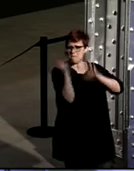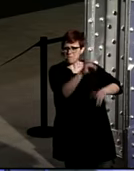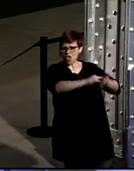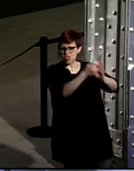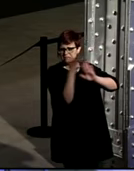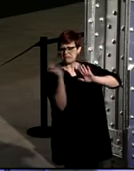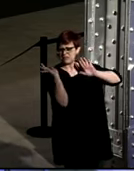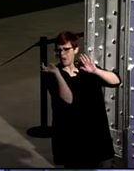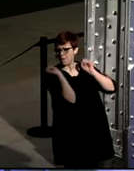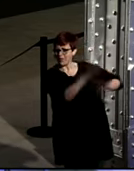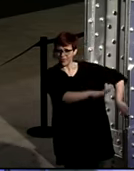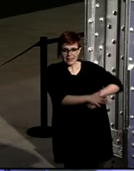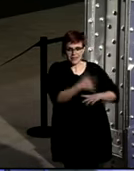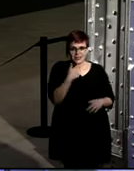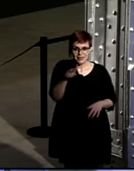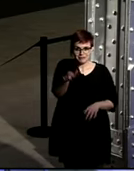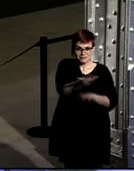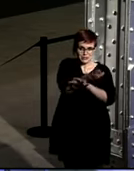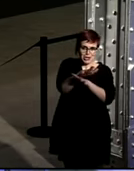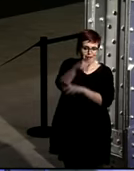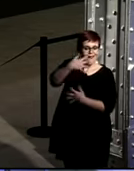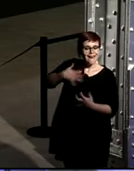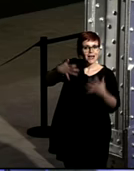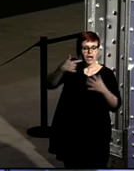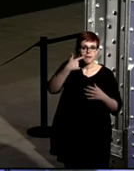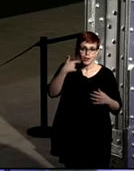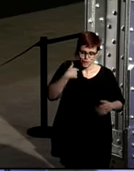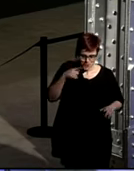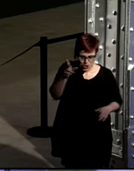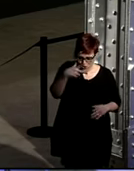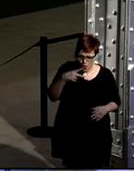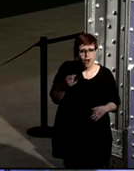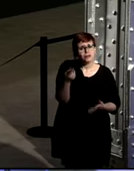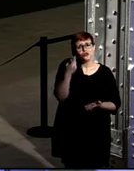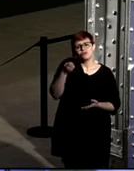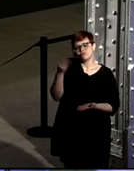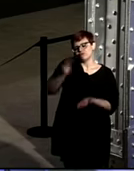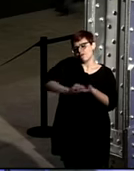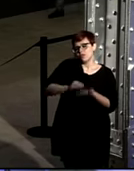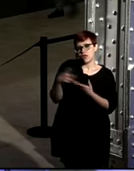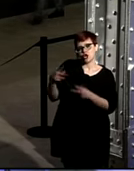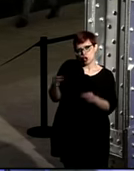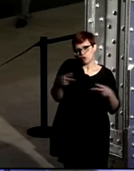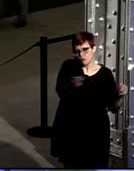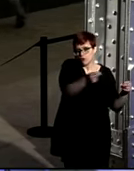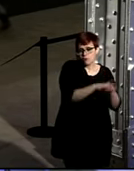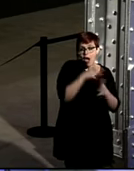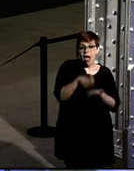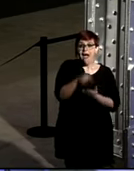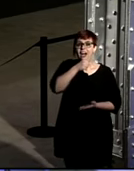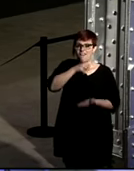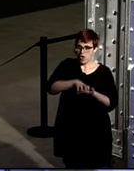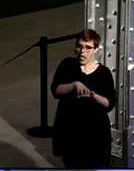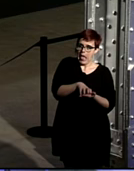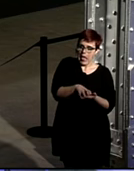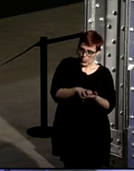me lo paso fenomenal. Eso no. Claro. No, he dicho muchas veces que no, y mi abuela ha dudado muchas veces también, porque igual que me ha apoyado